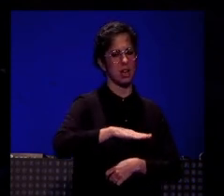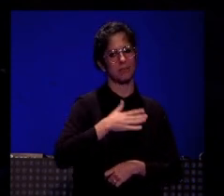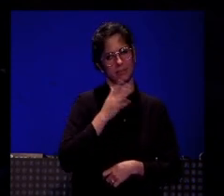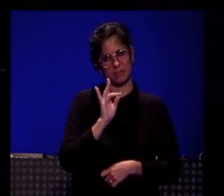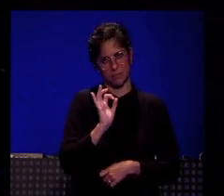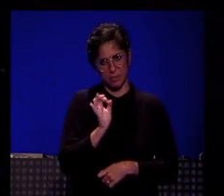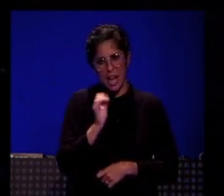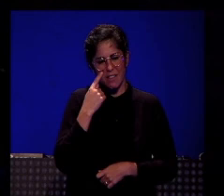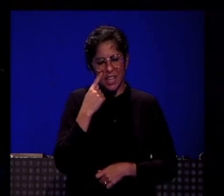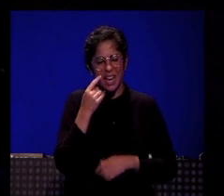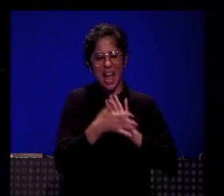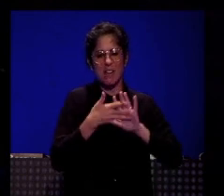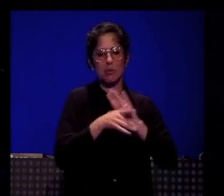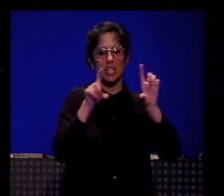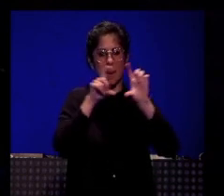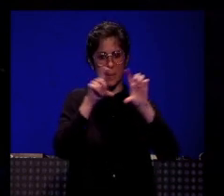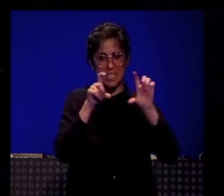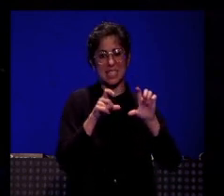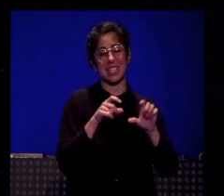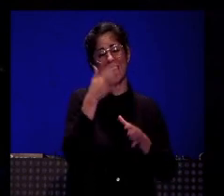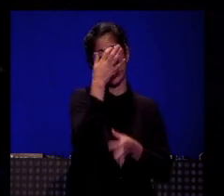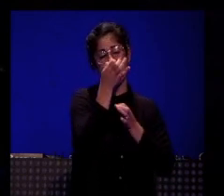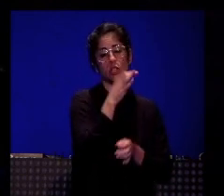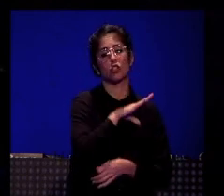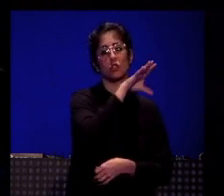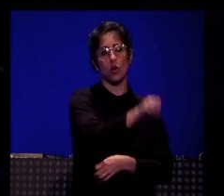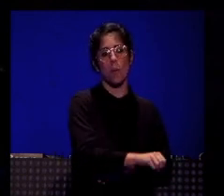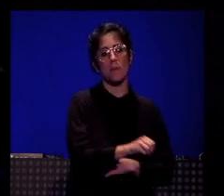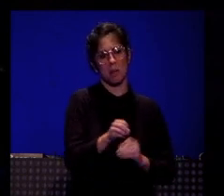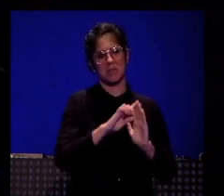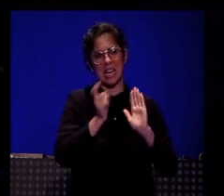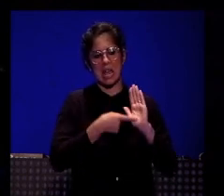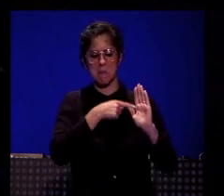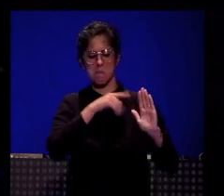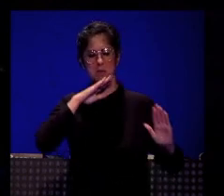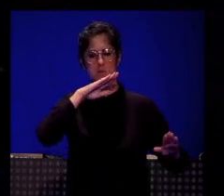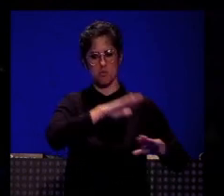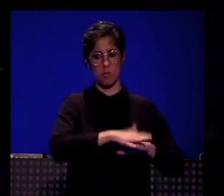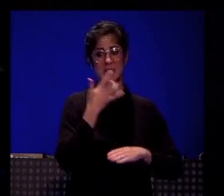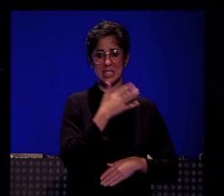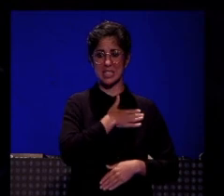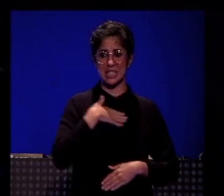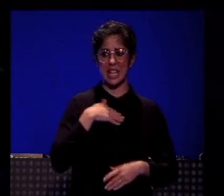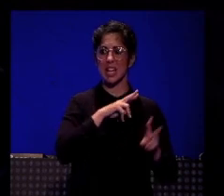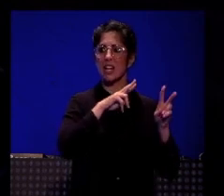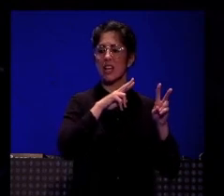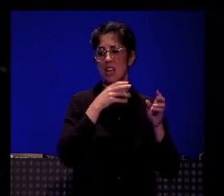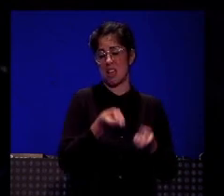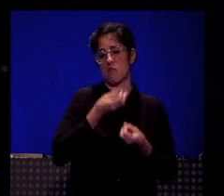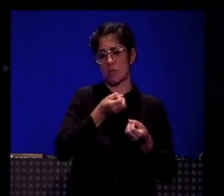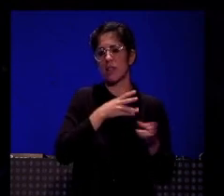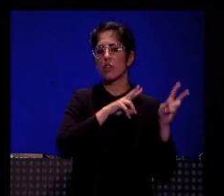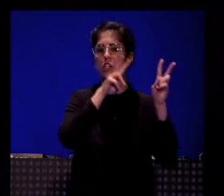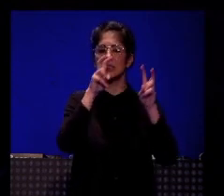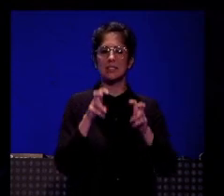forma legal vale si alguien tiene alguna pregunta sobre ciberseguridad recuerden que tenemos a un crack se llama madrid taiwán y mal